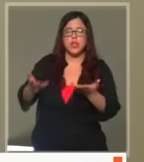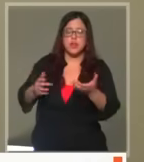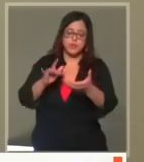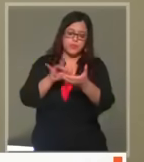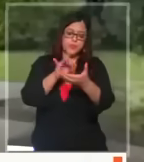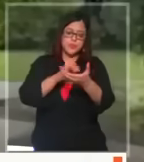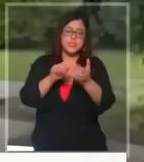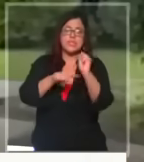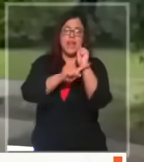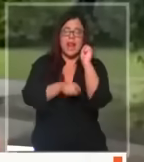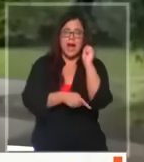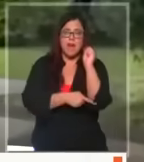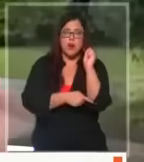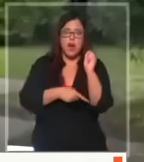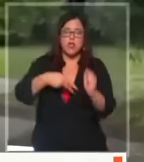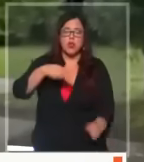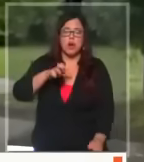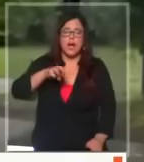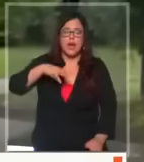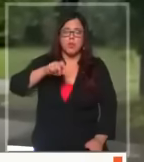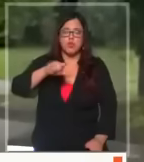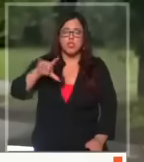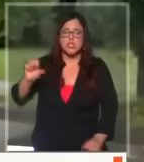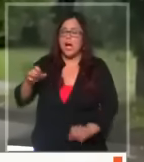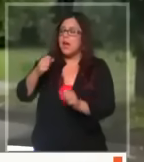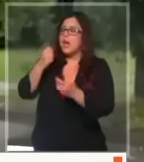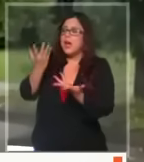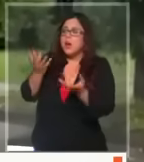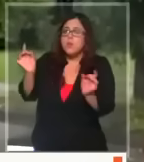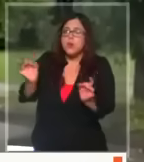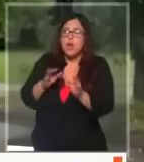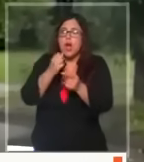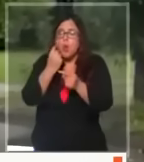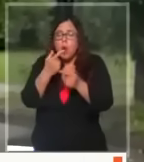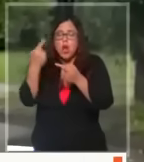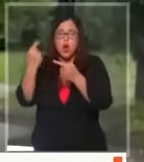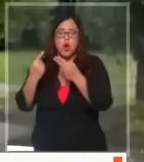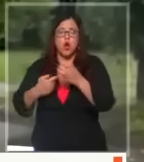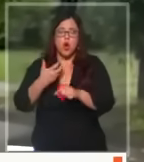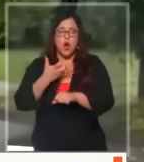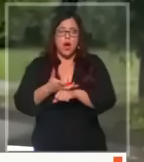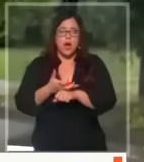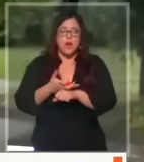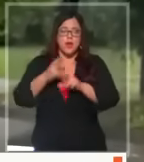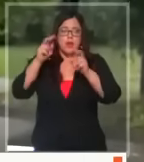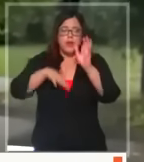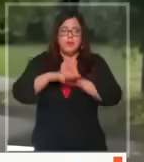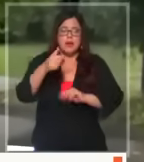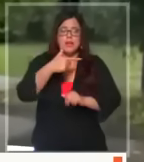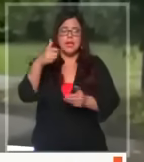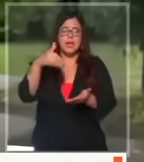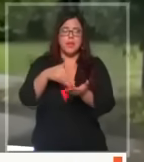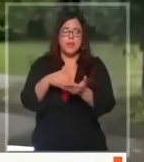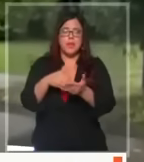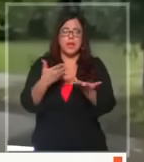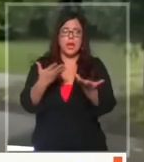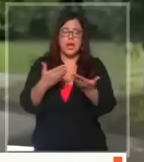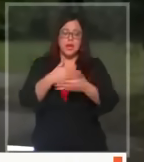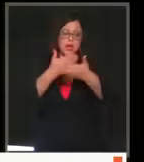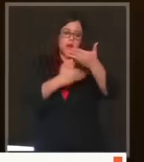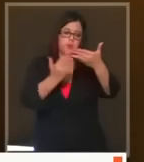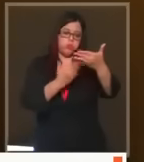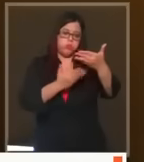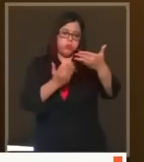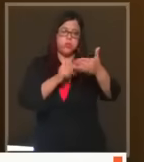del señor Hermosilla. Y quizás que otros casos se abran a través de las más de 700.000 páginas que tiene hoy día el Ministerio